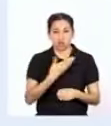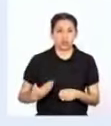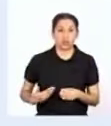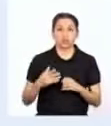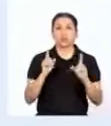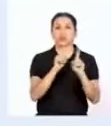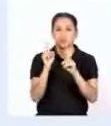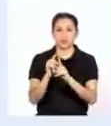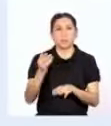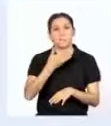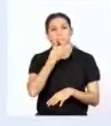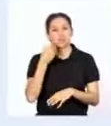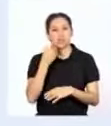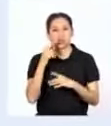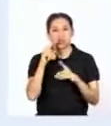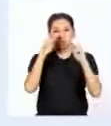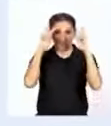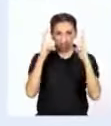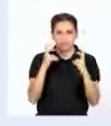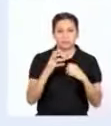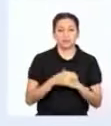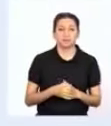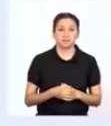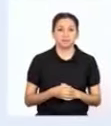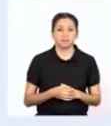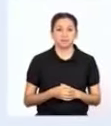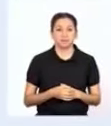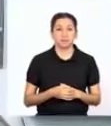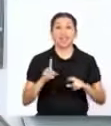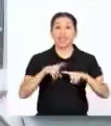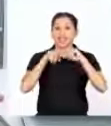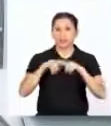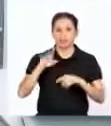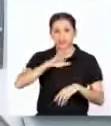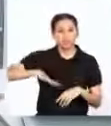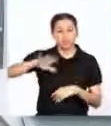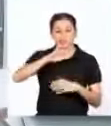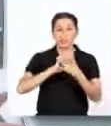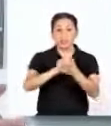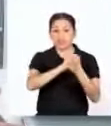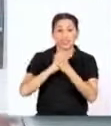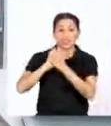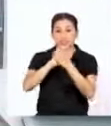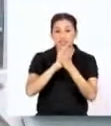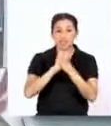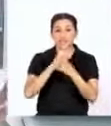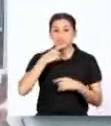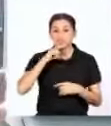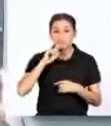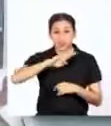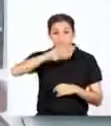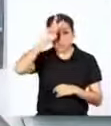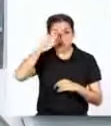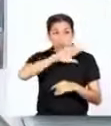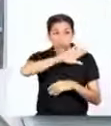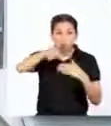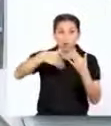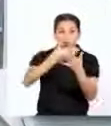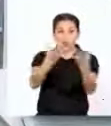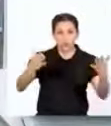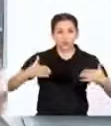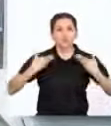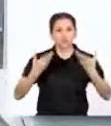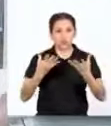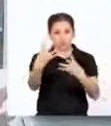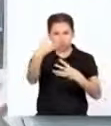público y que se adecúen mejor a nuestro contexto. Quizá nuestras amigas y amigos alrededor del país pueden